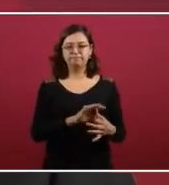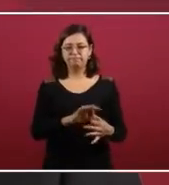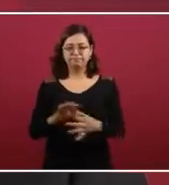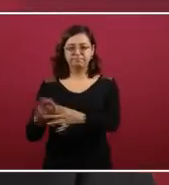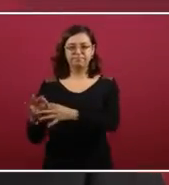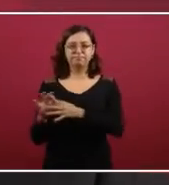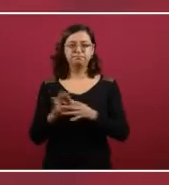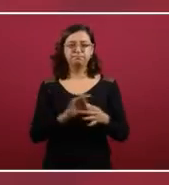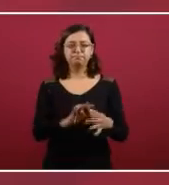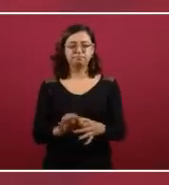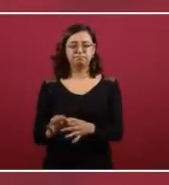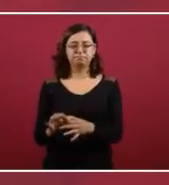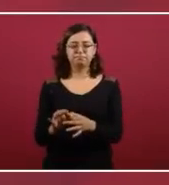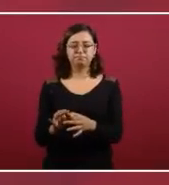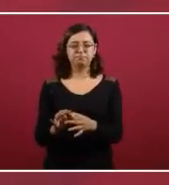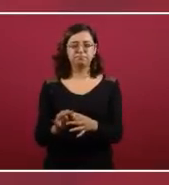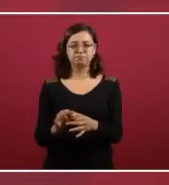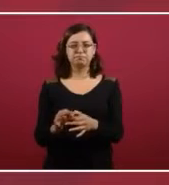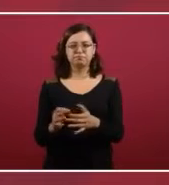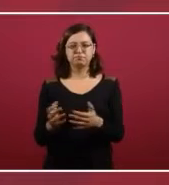No se podría